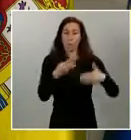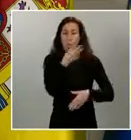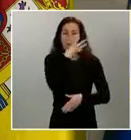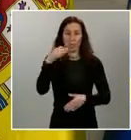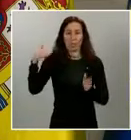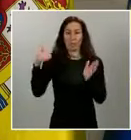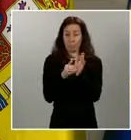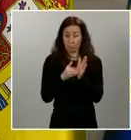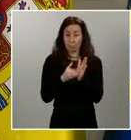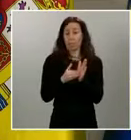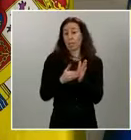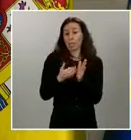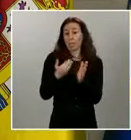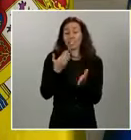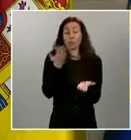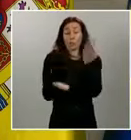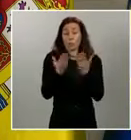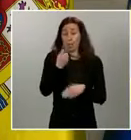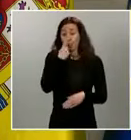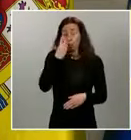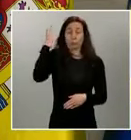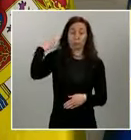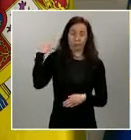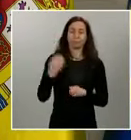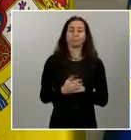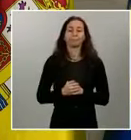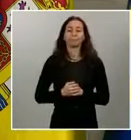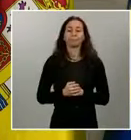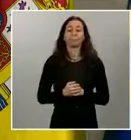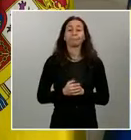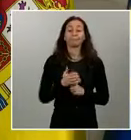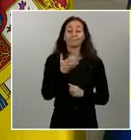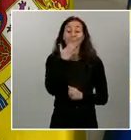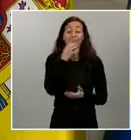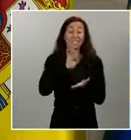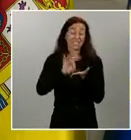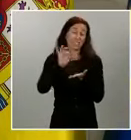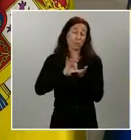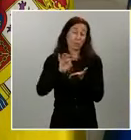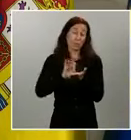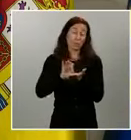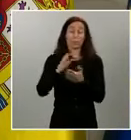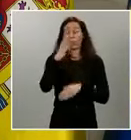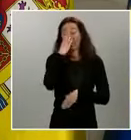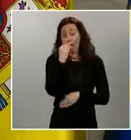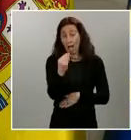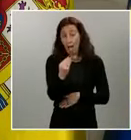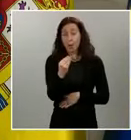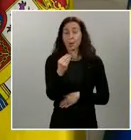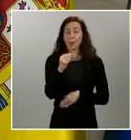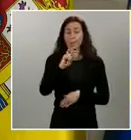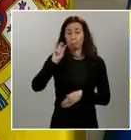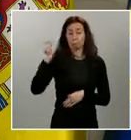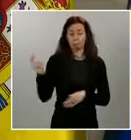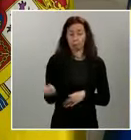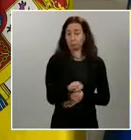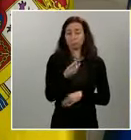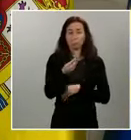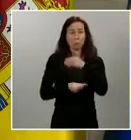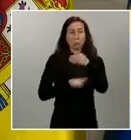días normales. En los servicios comerciales de Renfe, los servicios de AVE, están utilizándolas una media de 1.000,